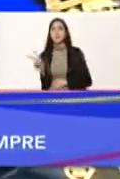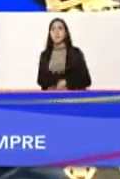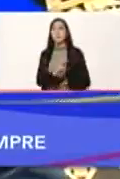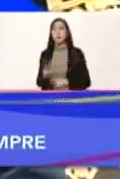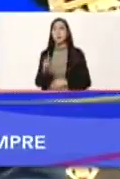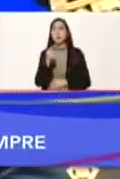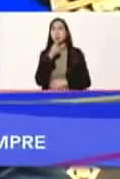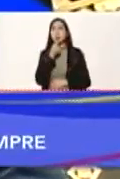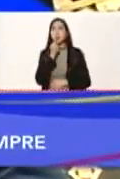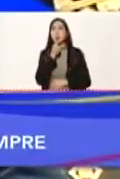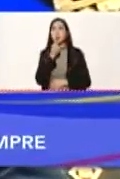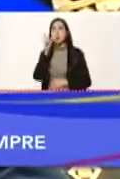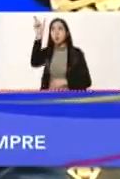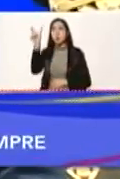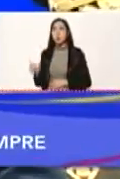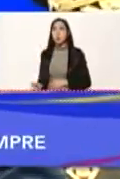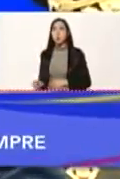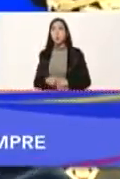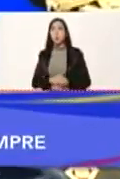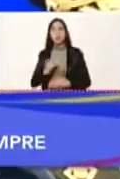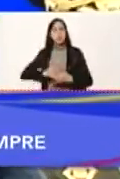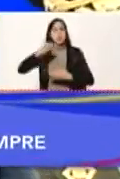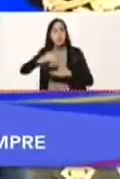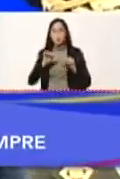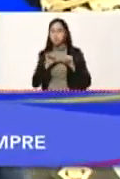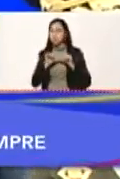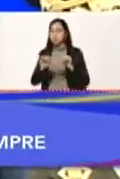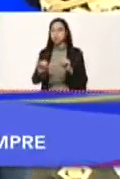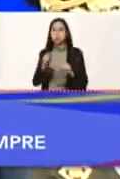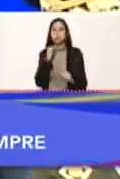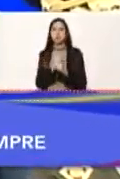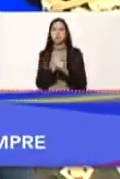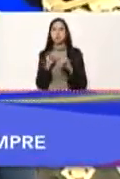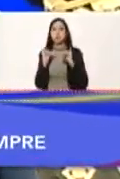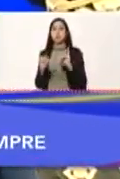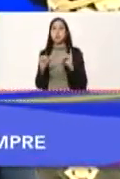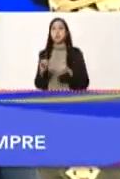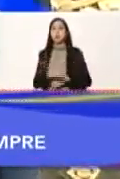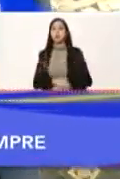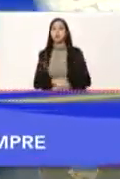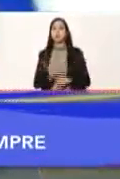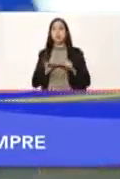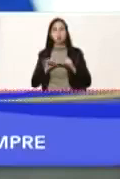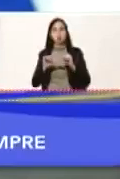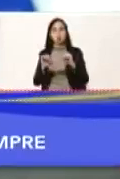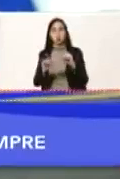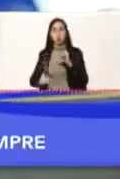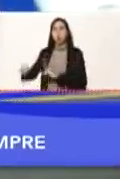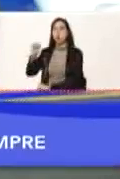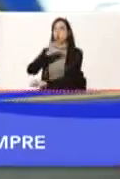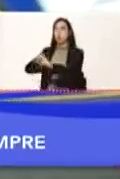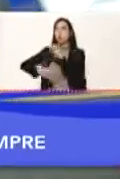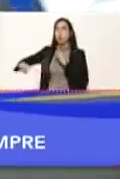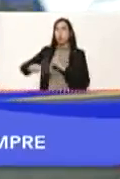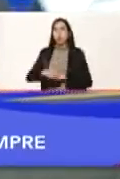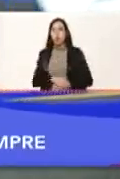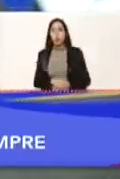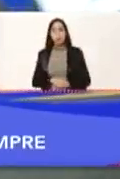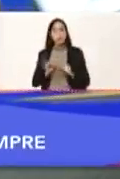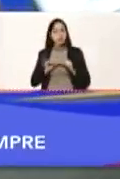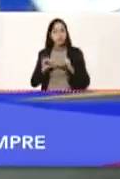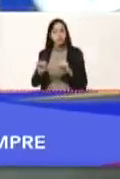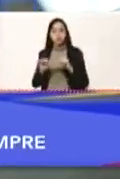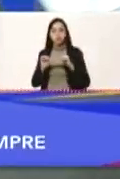en jefe, Padrino López, sigue al frente usted. Seguimos en batalla, seguimos en combate